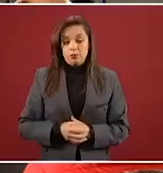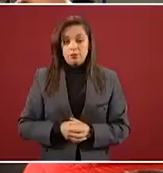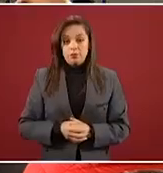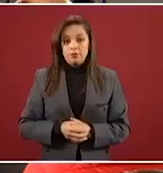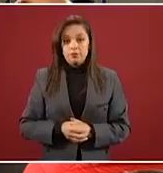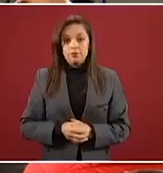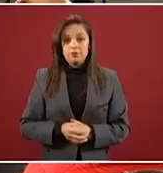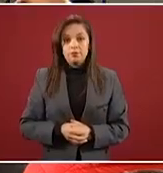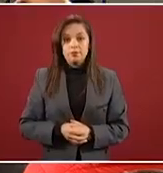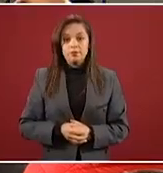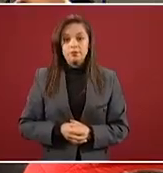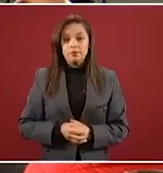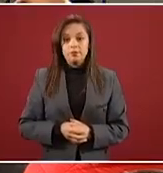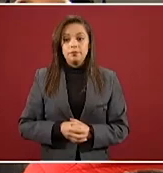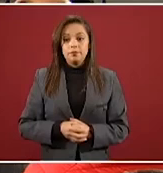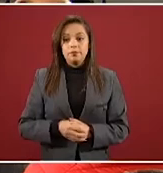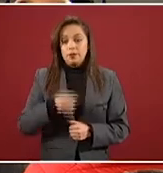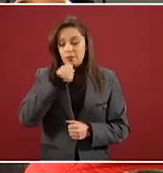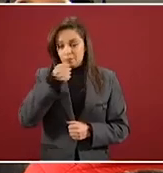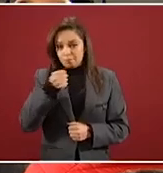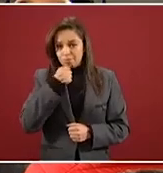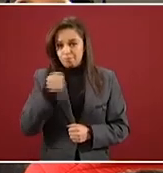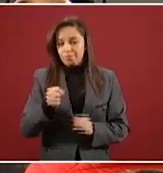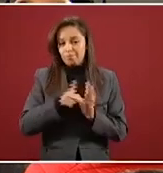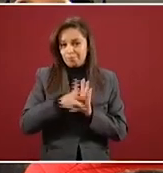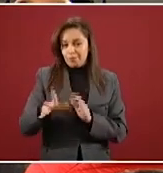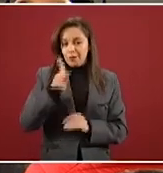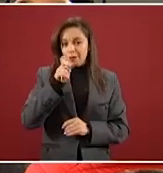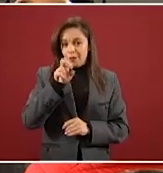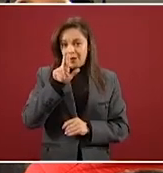y periodista